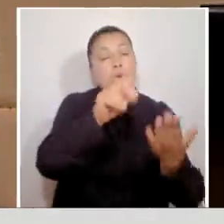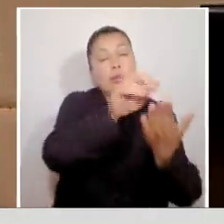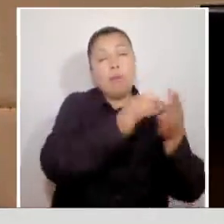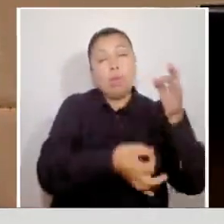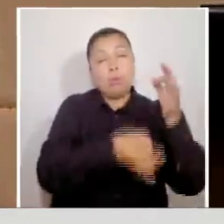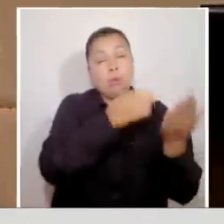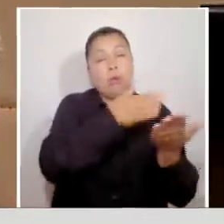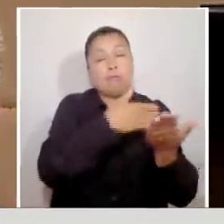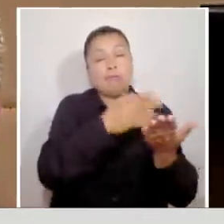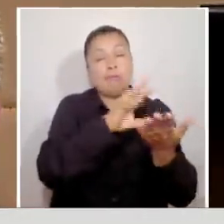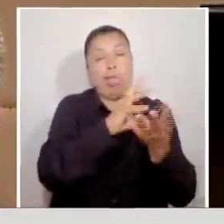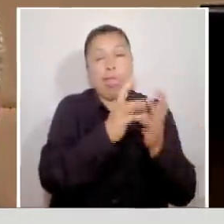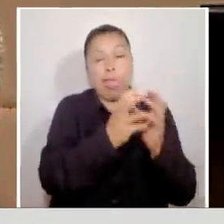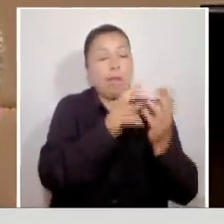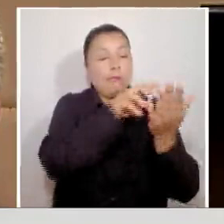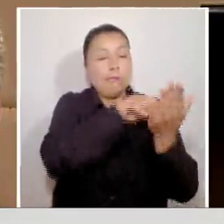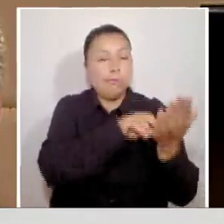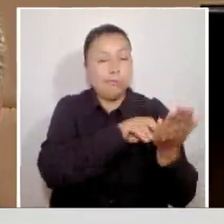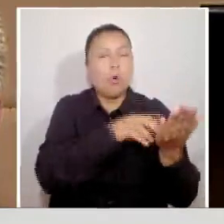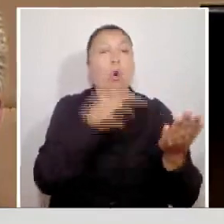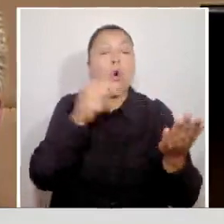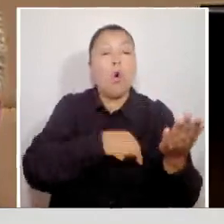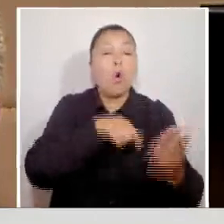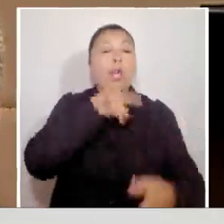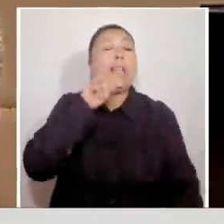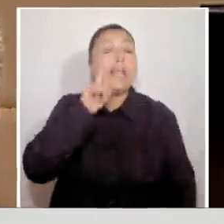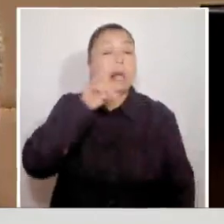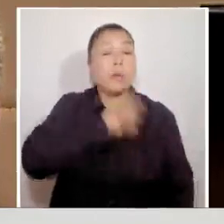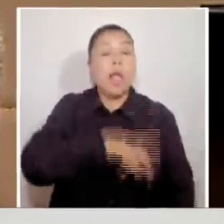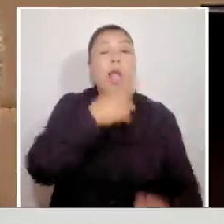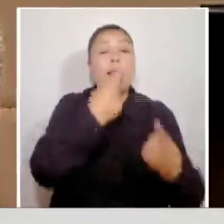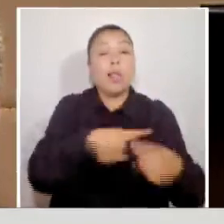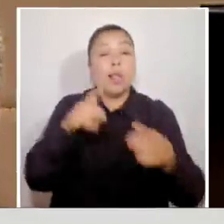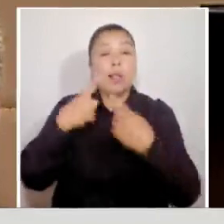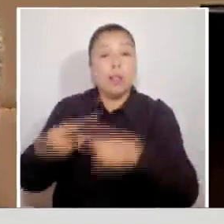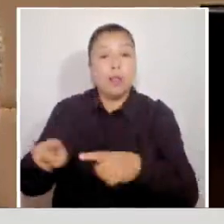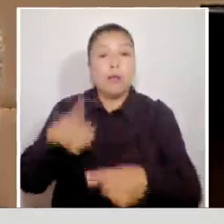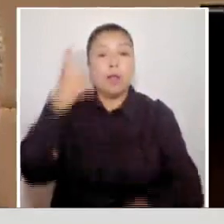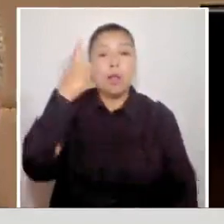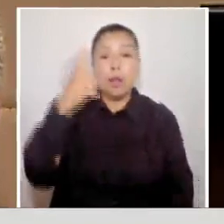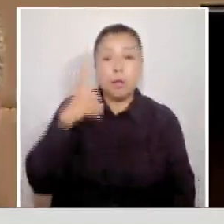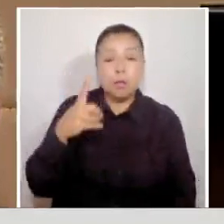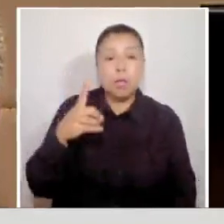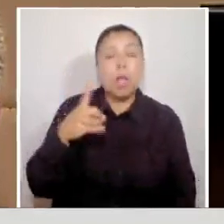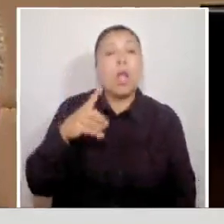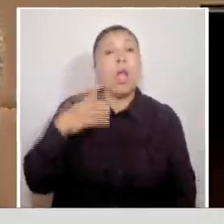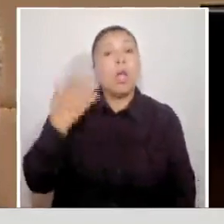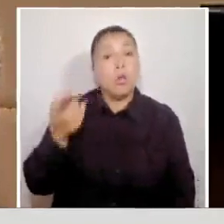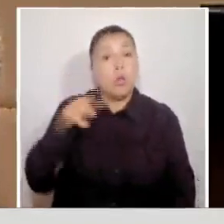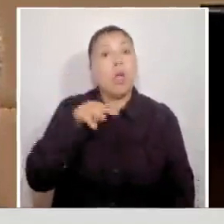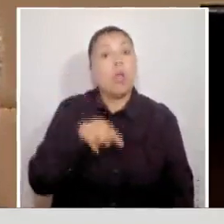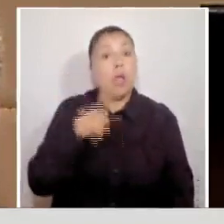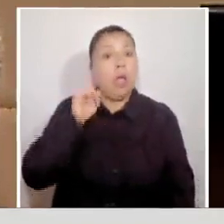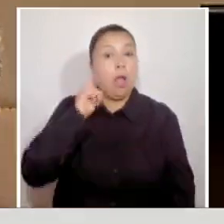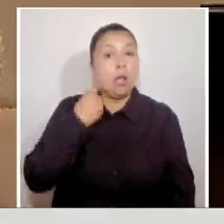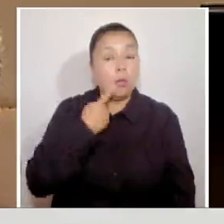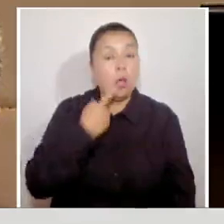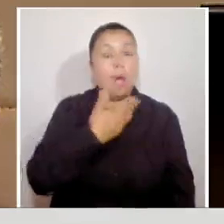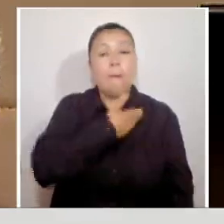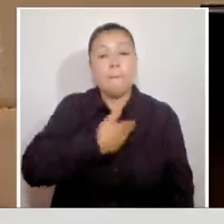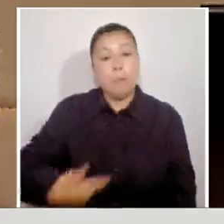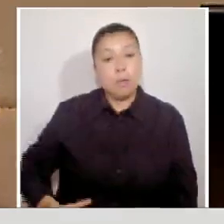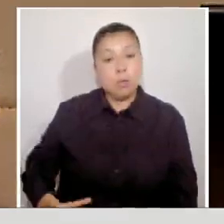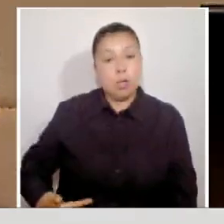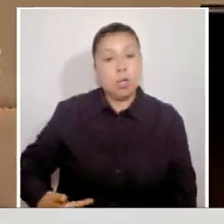tenemos eh chilenos con diferentes discapacidades y una de ellas en la cordera presidente Yo